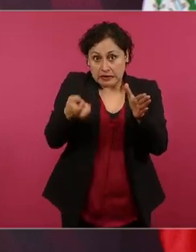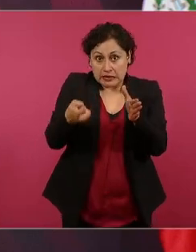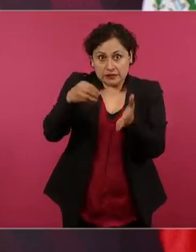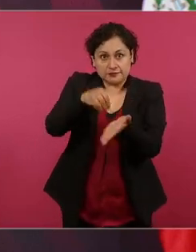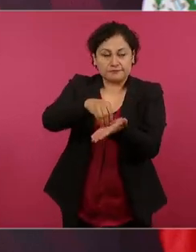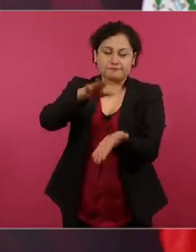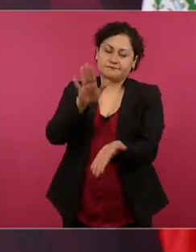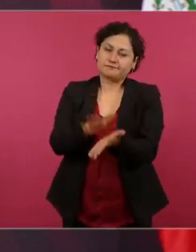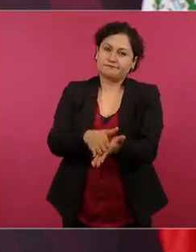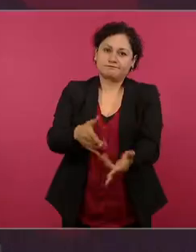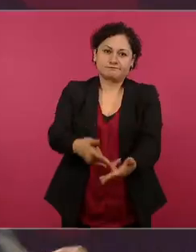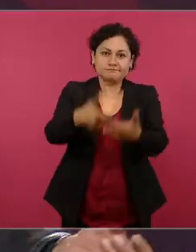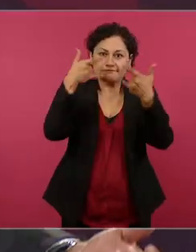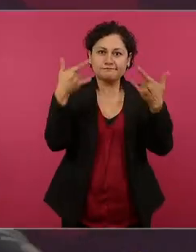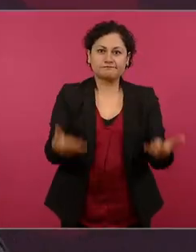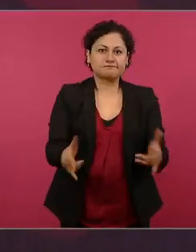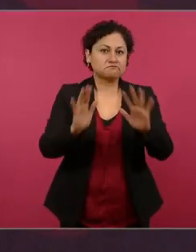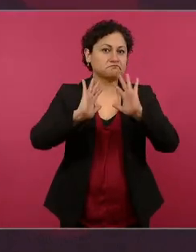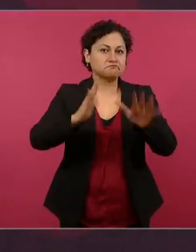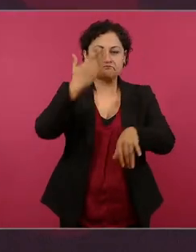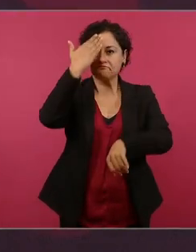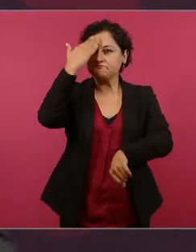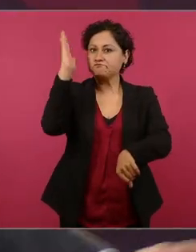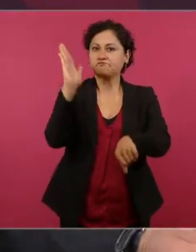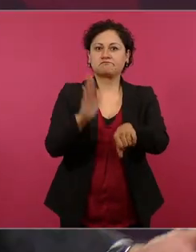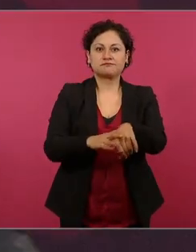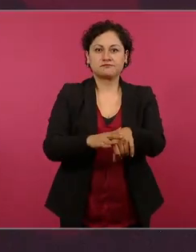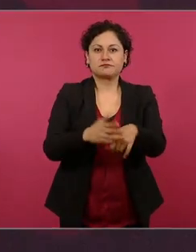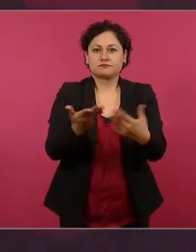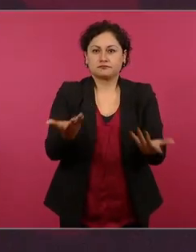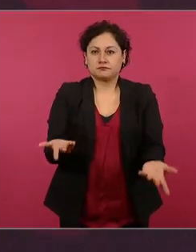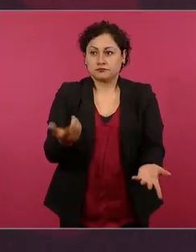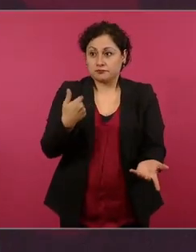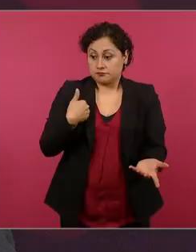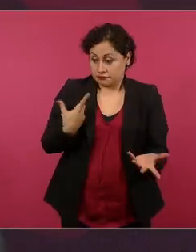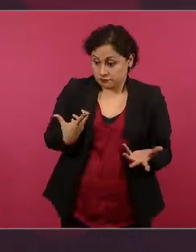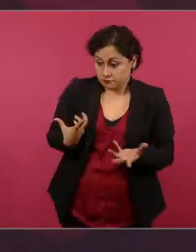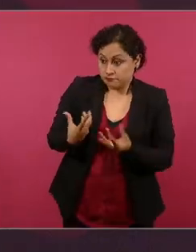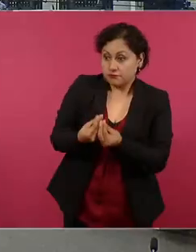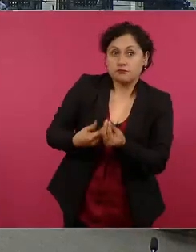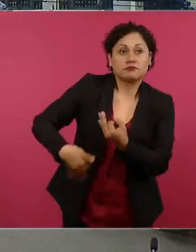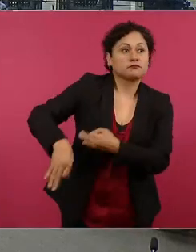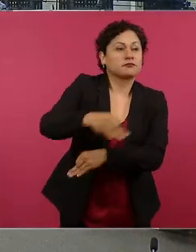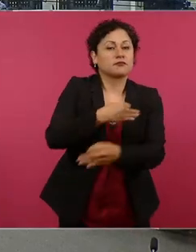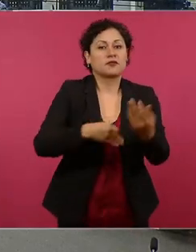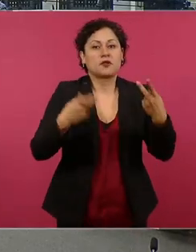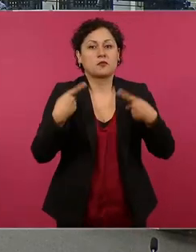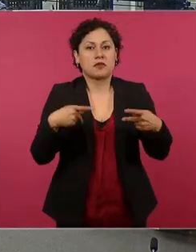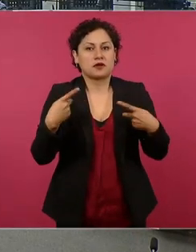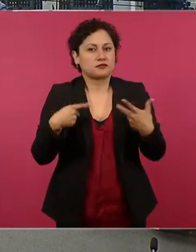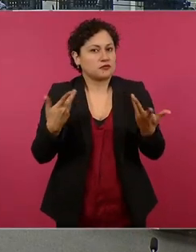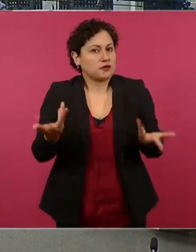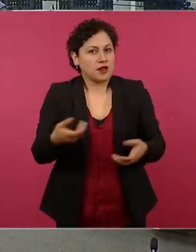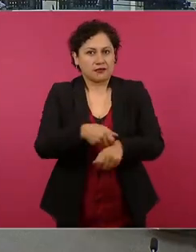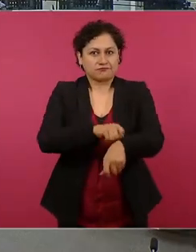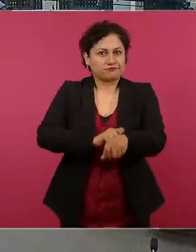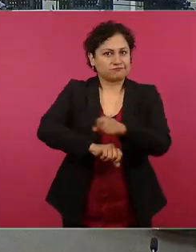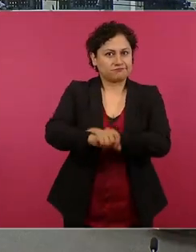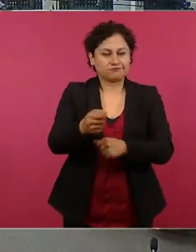y lo hemos hecho con la gente. Y estoy terminando, ayer veía yo una